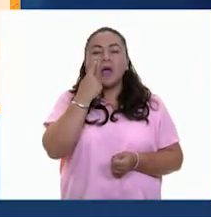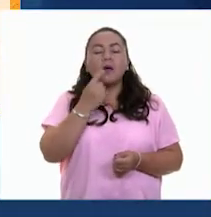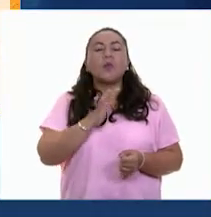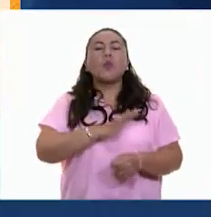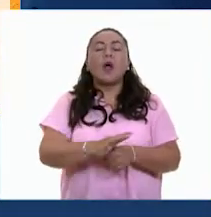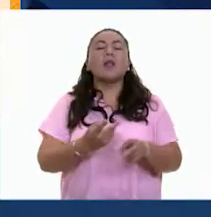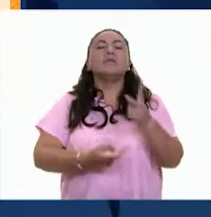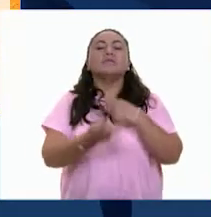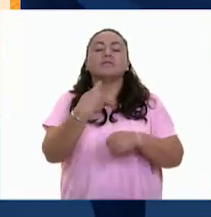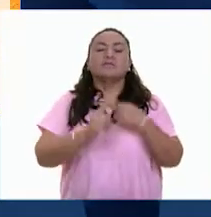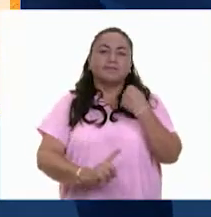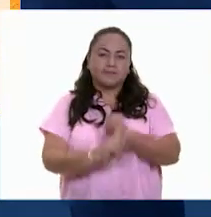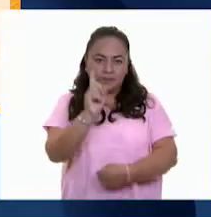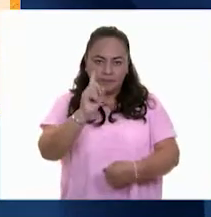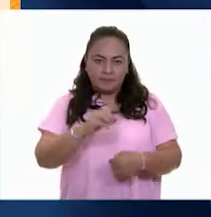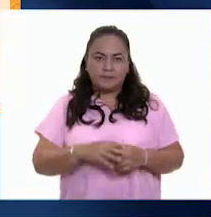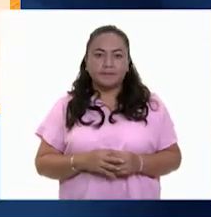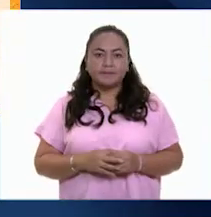provocan.